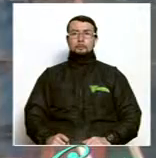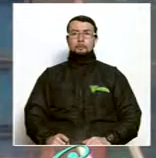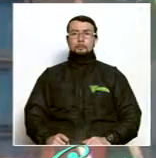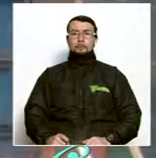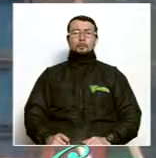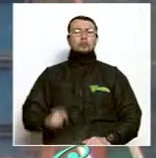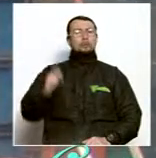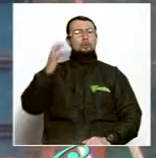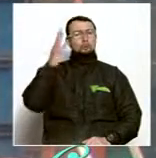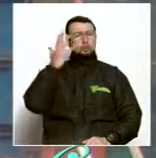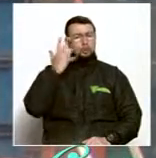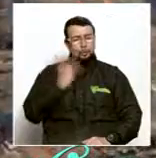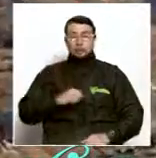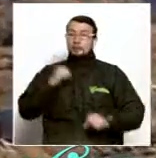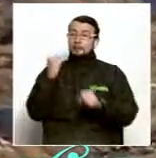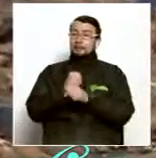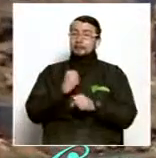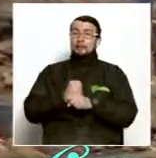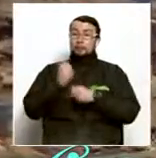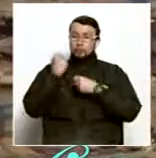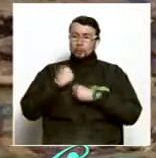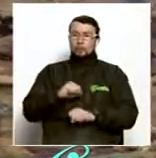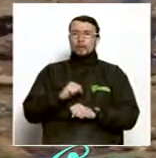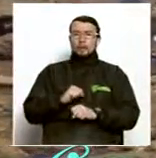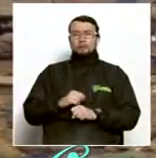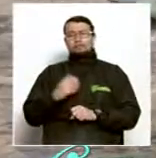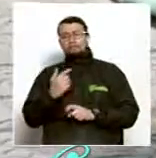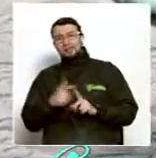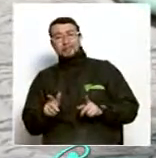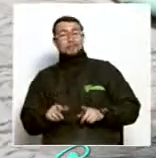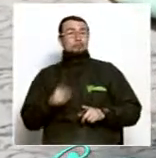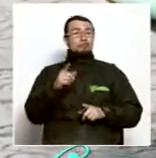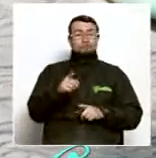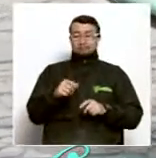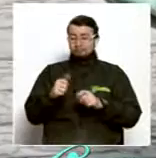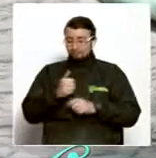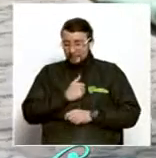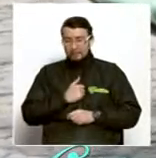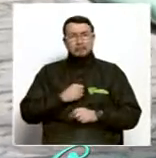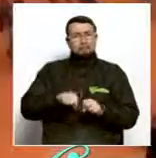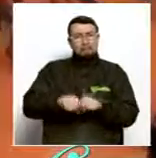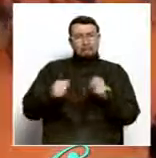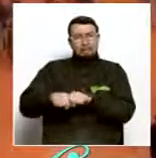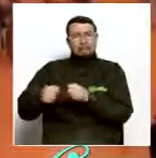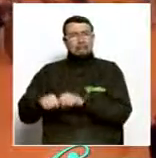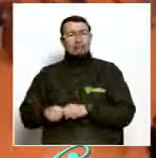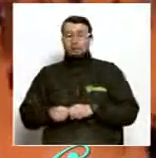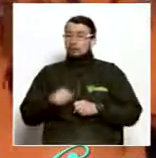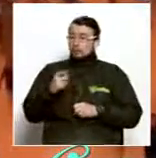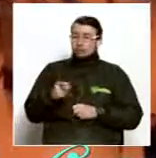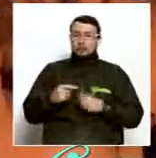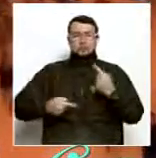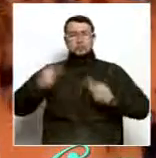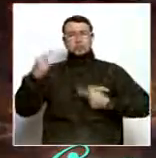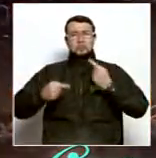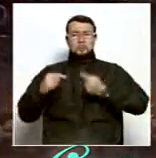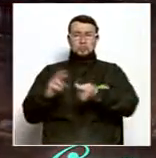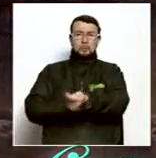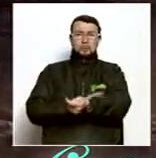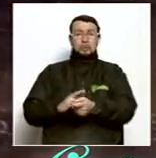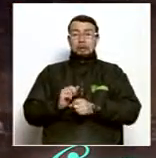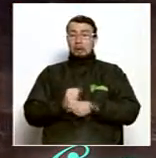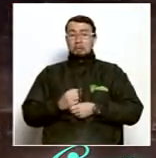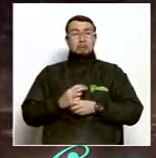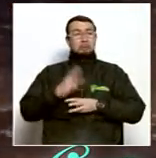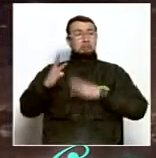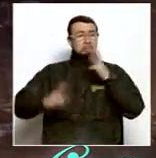Día a día trabajamos arduamente, ocasionando la destrucción de nuestra propia especie, creando problemas raciales, hambre mundial